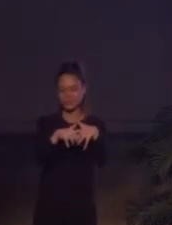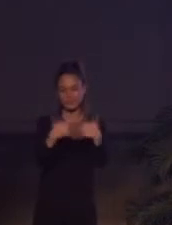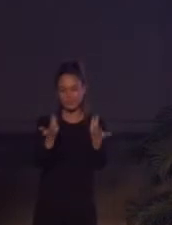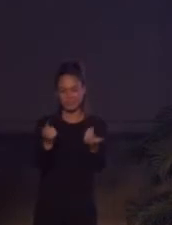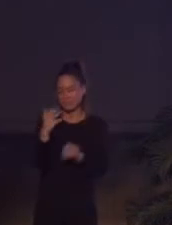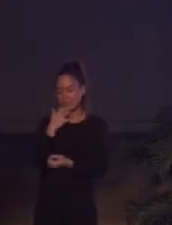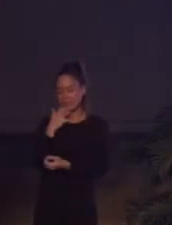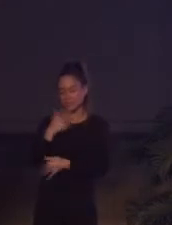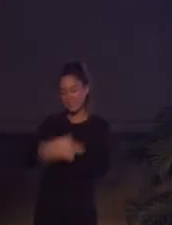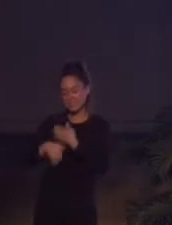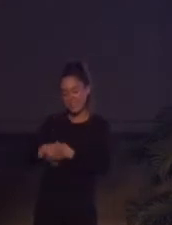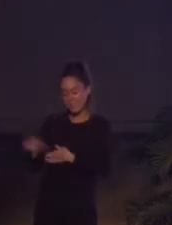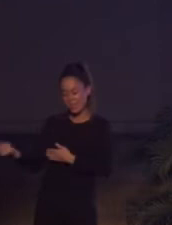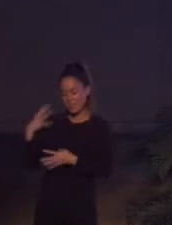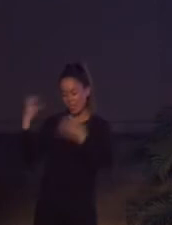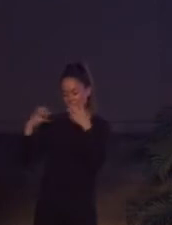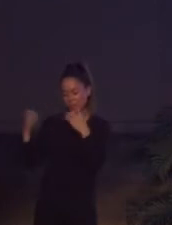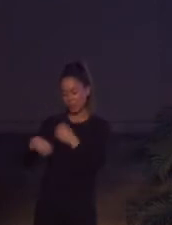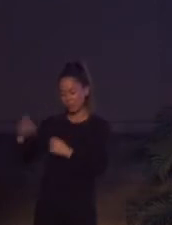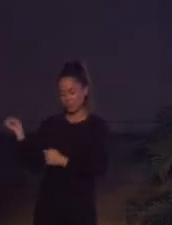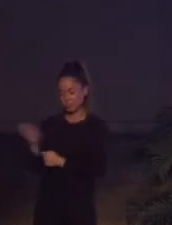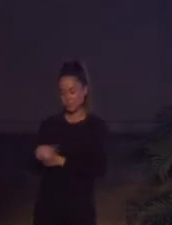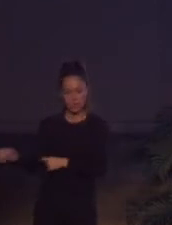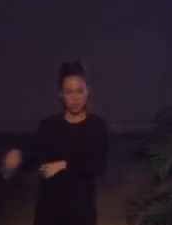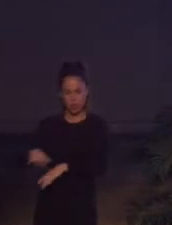no los quiere y directamente los tira a la basura.